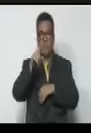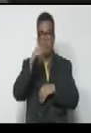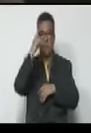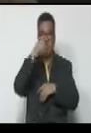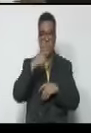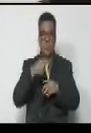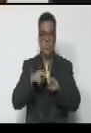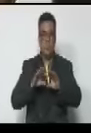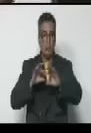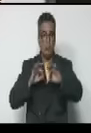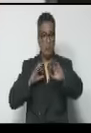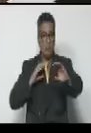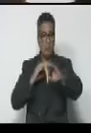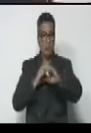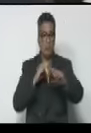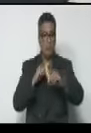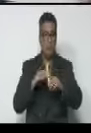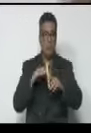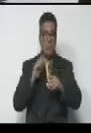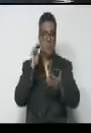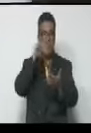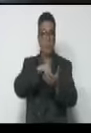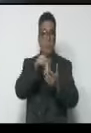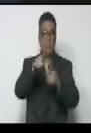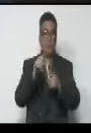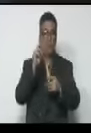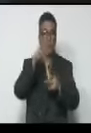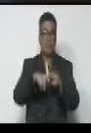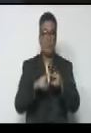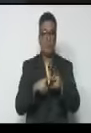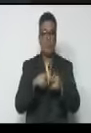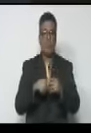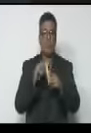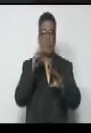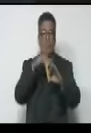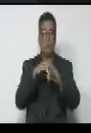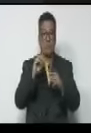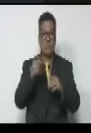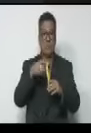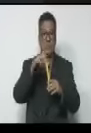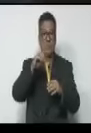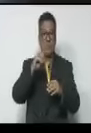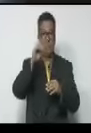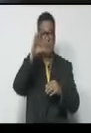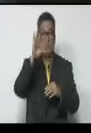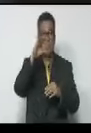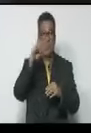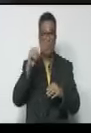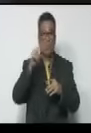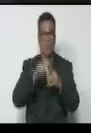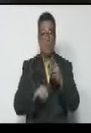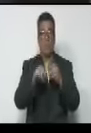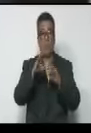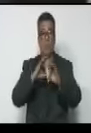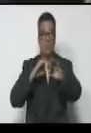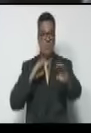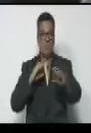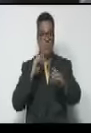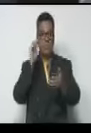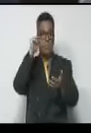de Aragua y el Clan del Golfo. Tren de Aragua y Clan del Golfo. Es decir, el Tren de